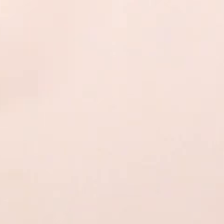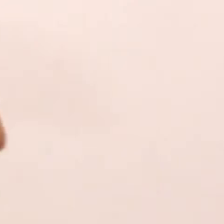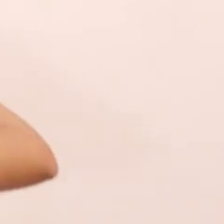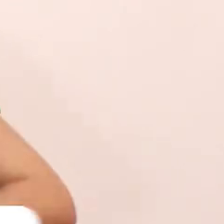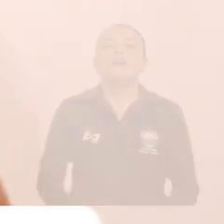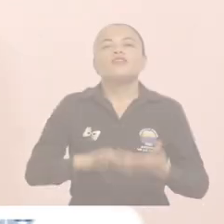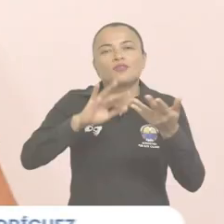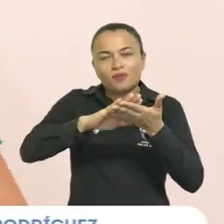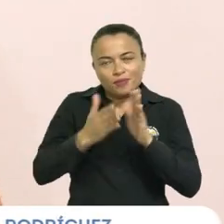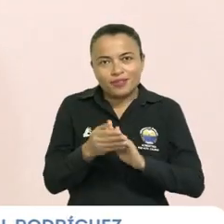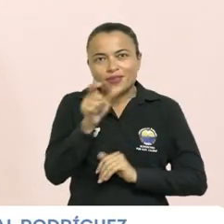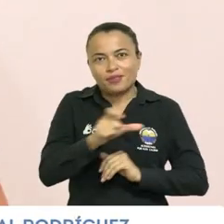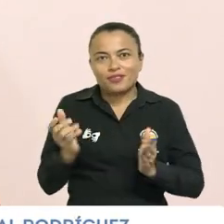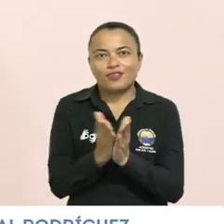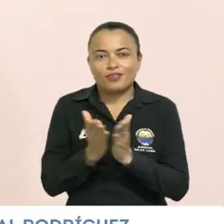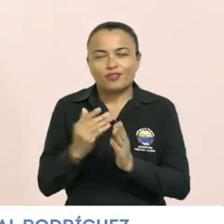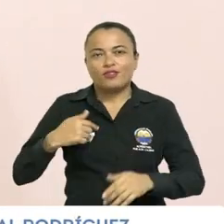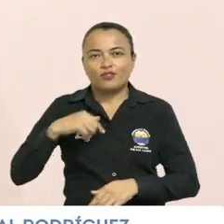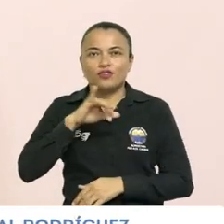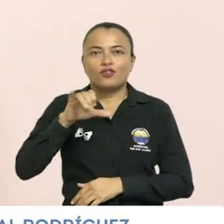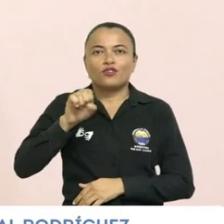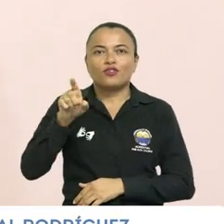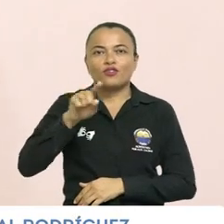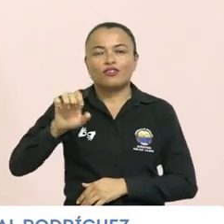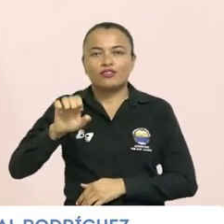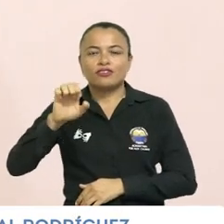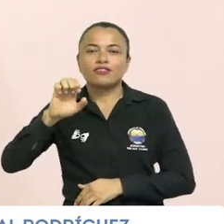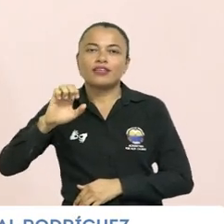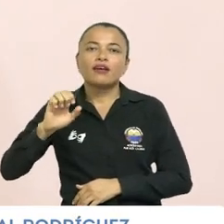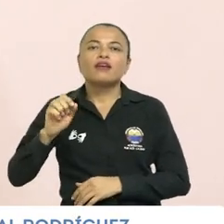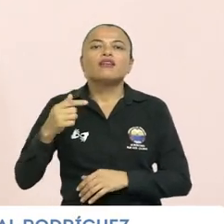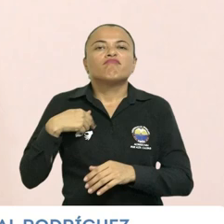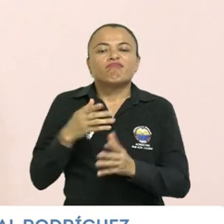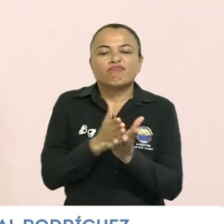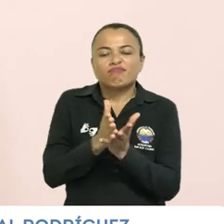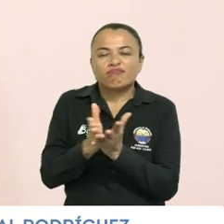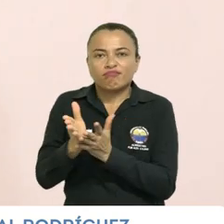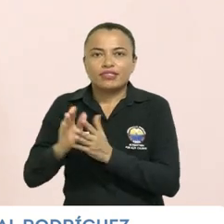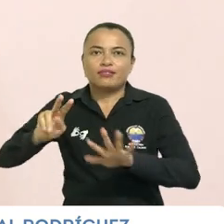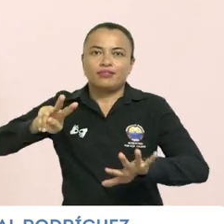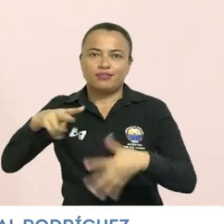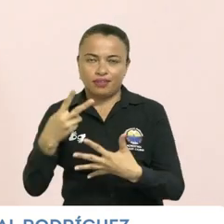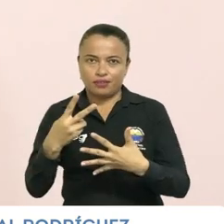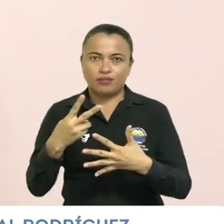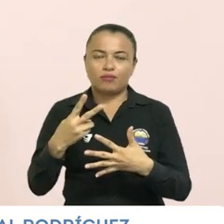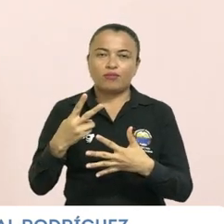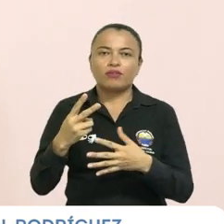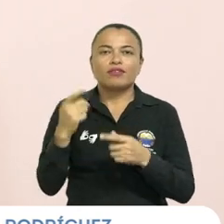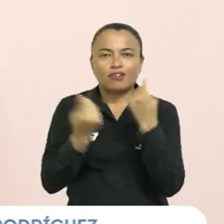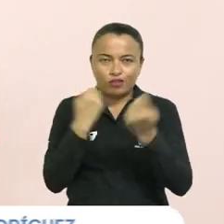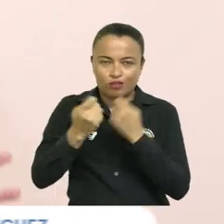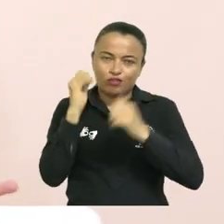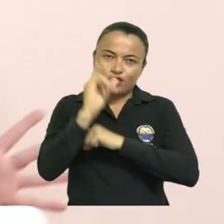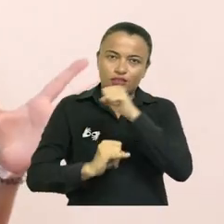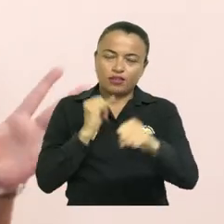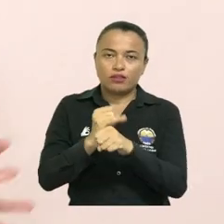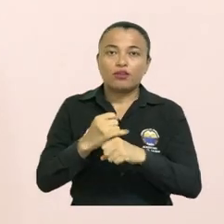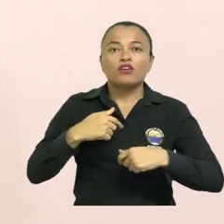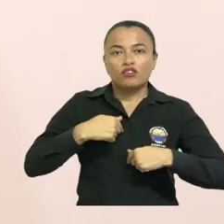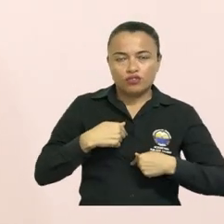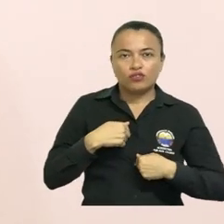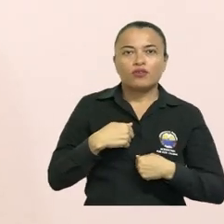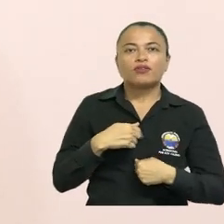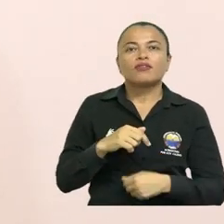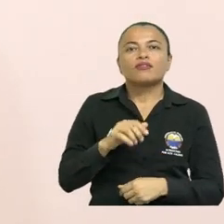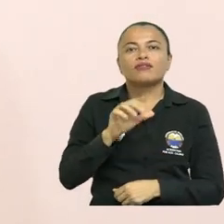Comunidad estudiantil. Yo soy José David Bayona, estudiante de séptimo semestre de negocios internacionales. Yo soy Tana Cabrera Leal, estudiante de quinto semestre de